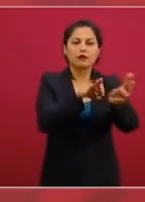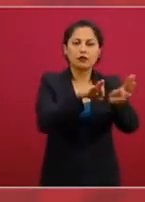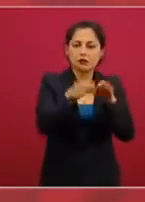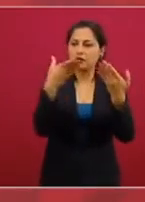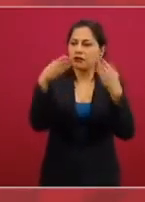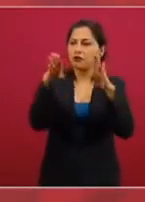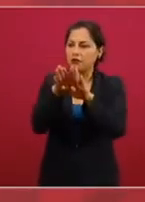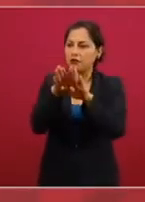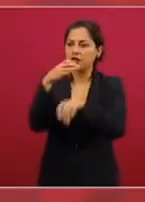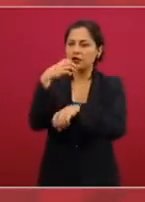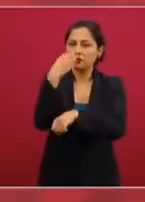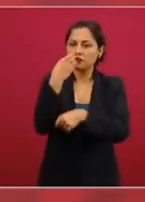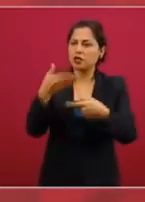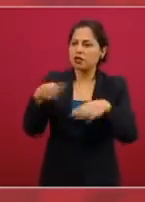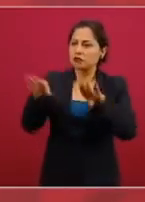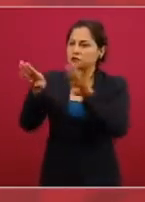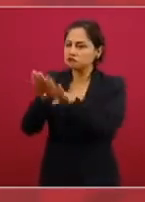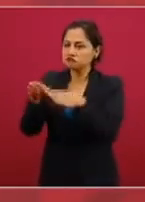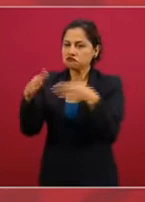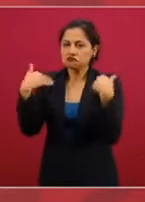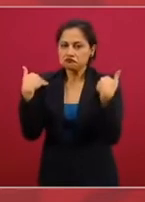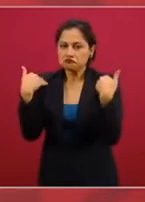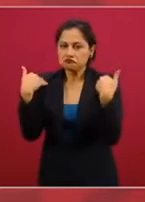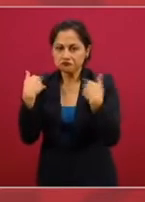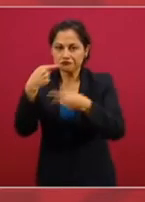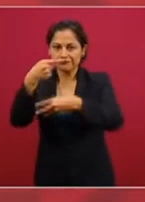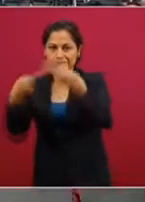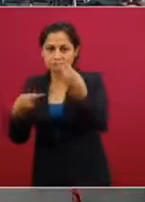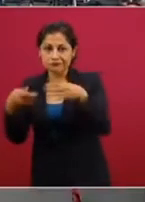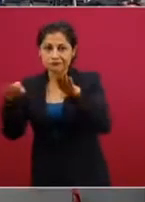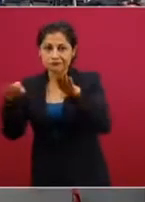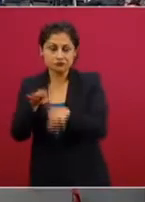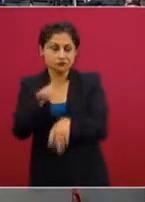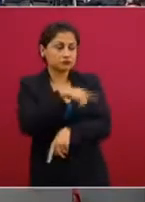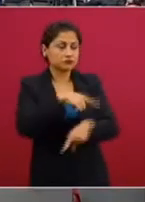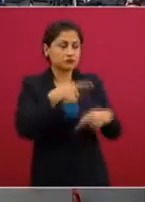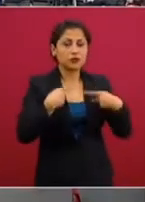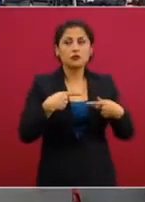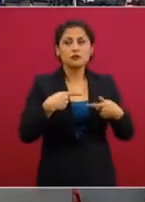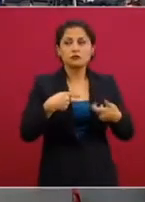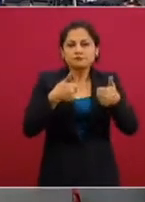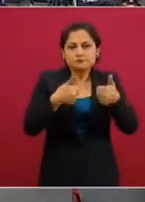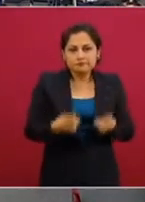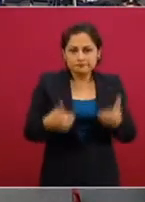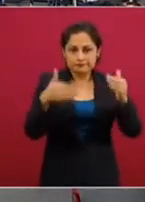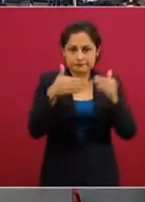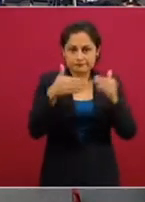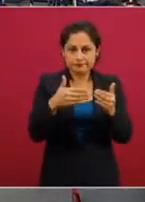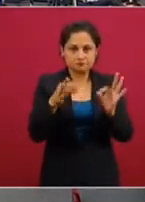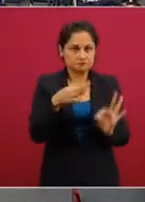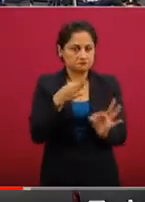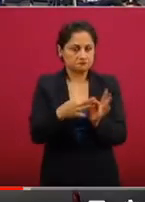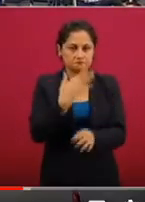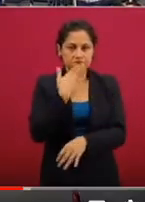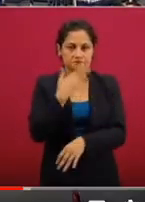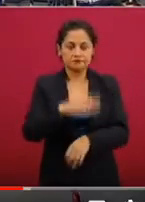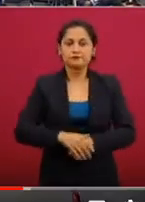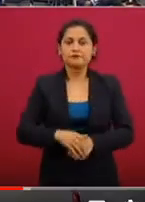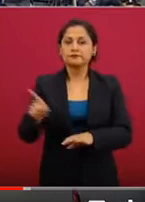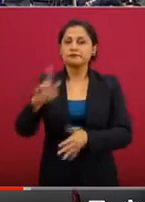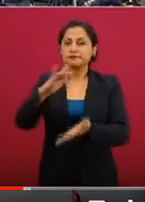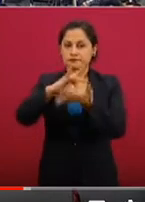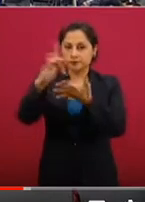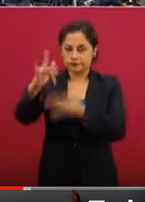etcétera, que hacen que el ciudadano se pueda o se tenga que movilizar. Muchas gracias. Y por último, señor canciller, si nos